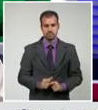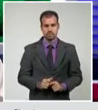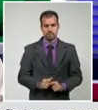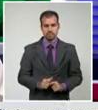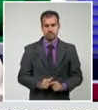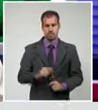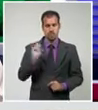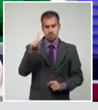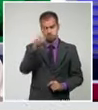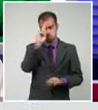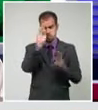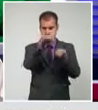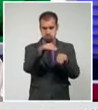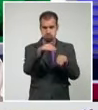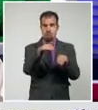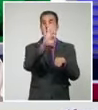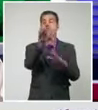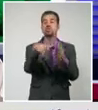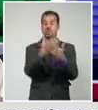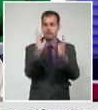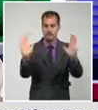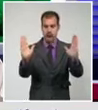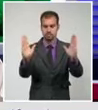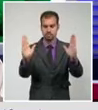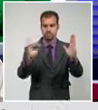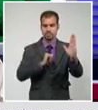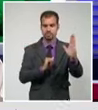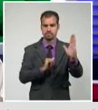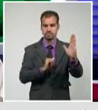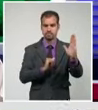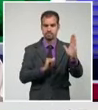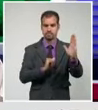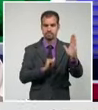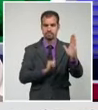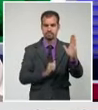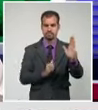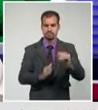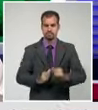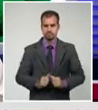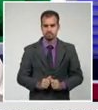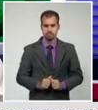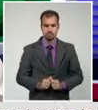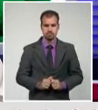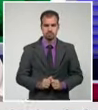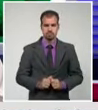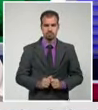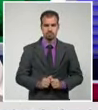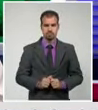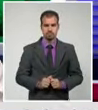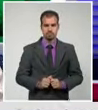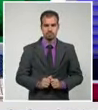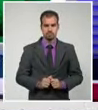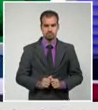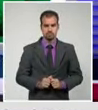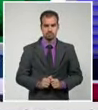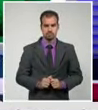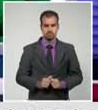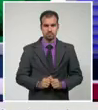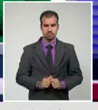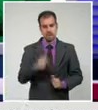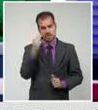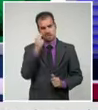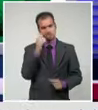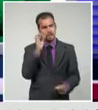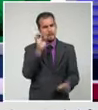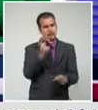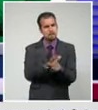permanece 8 días ingresado en nuestras unidades de salud. Su evolución inicialmente no